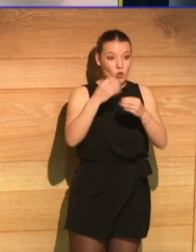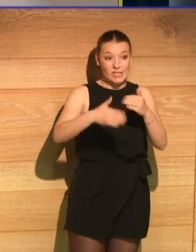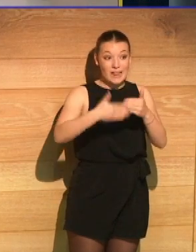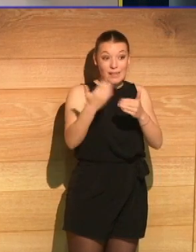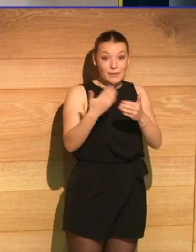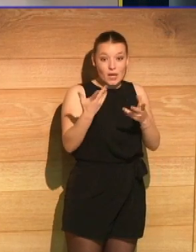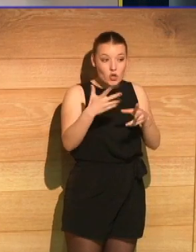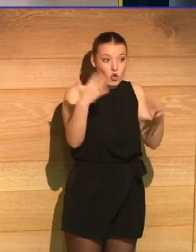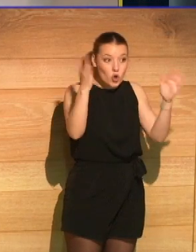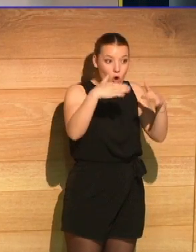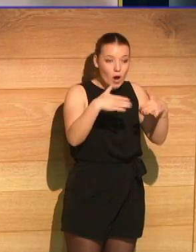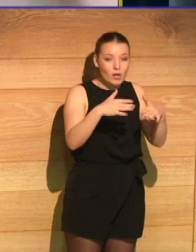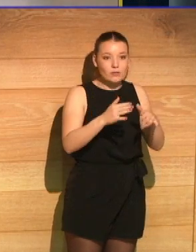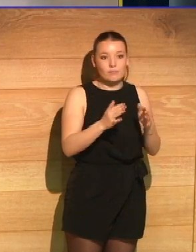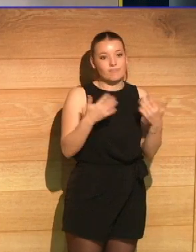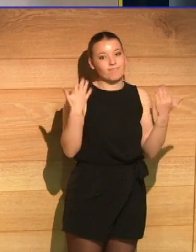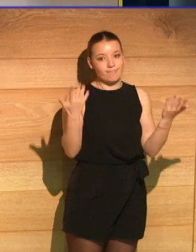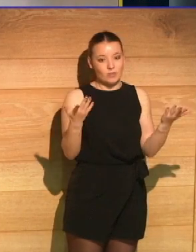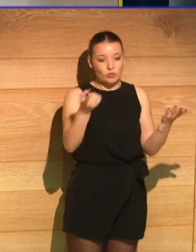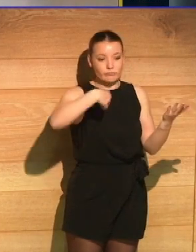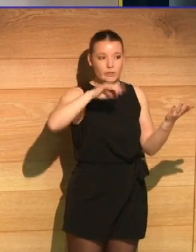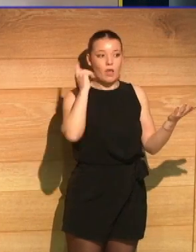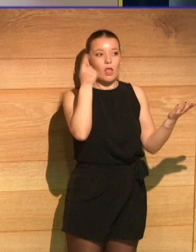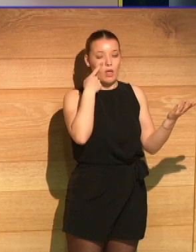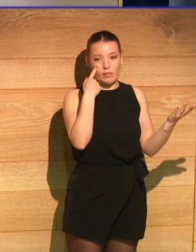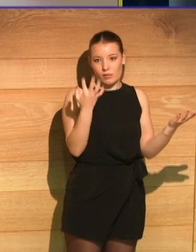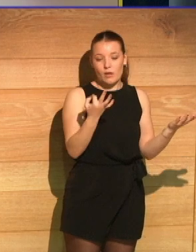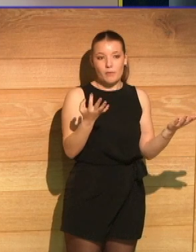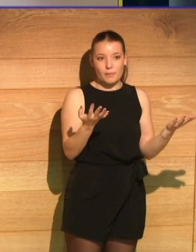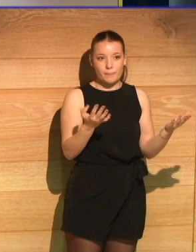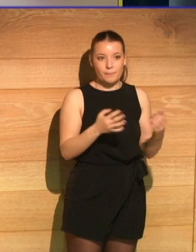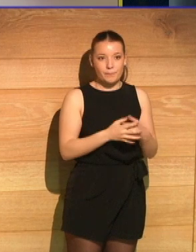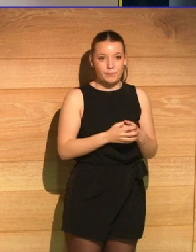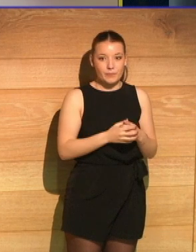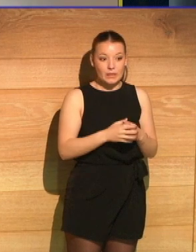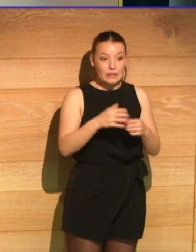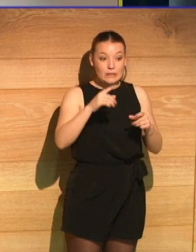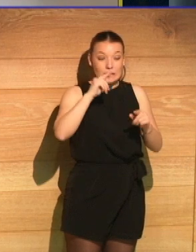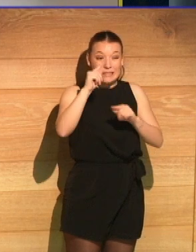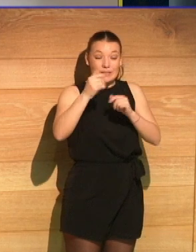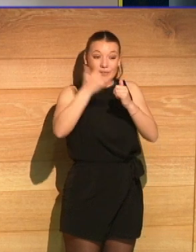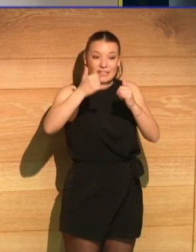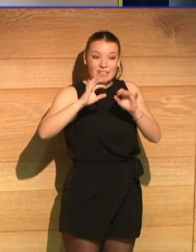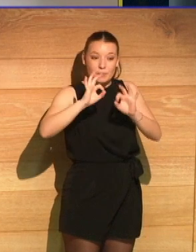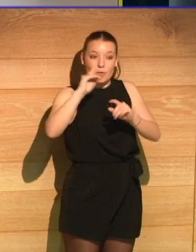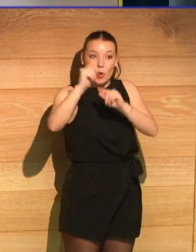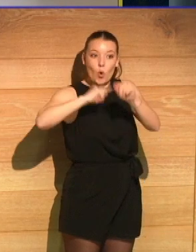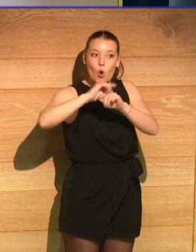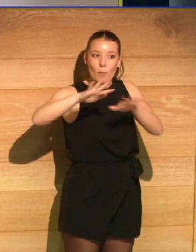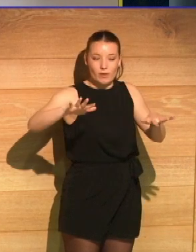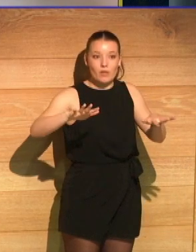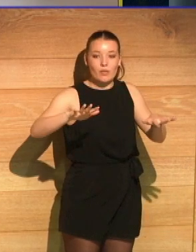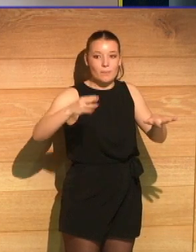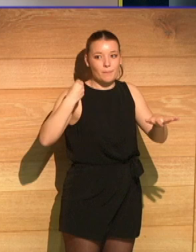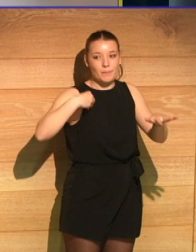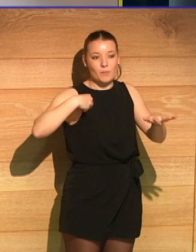la crisis de la COVID es solo un ejemplo más de cómo la crisis de biodiversidad ha generado efectos que sabemos